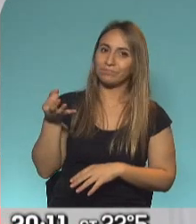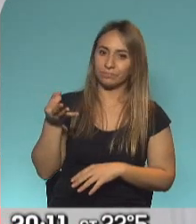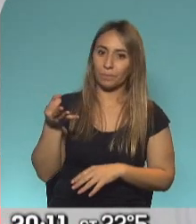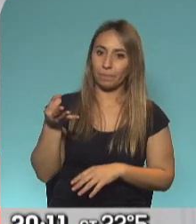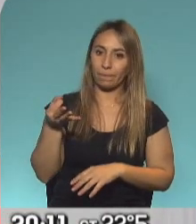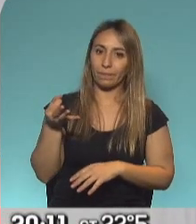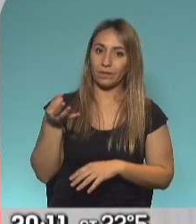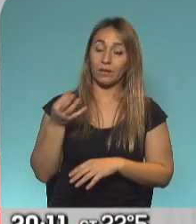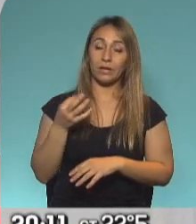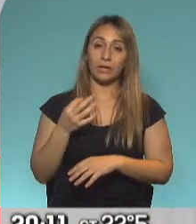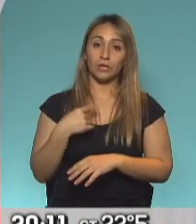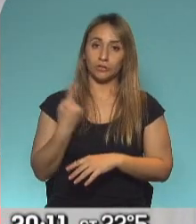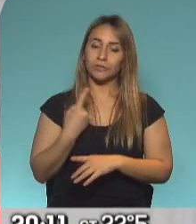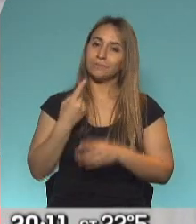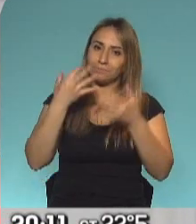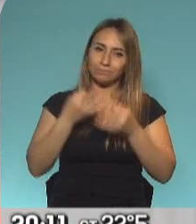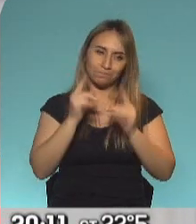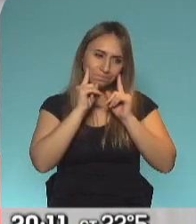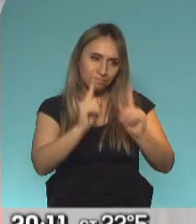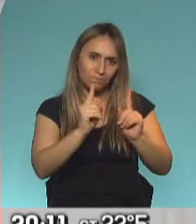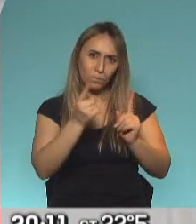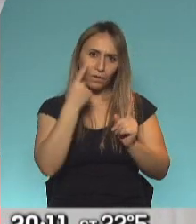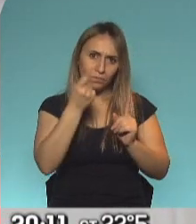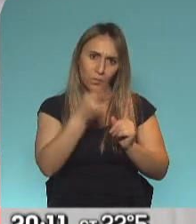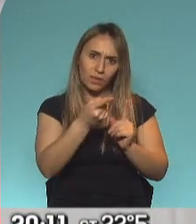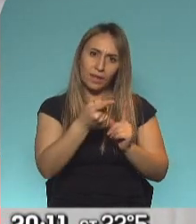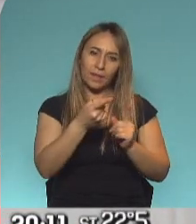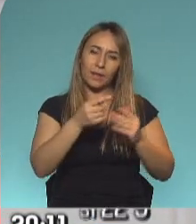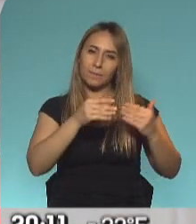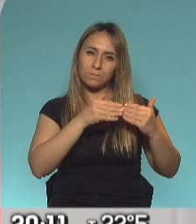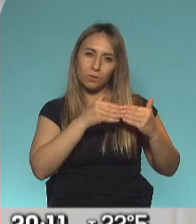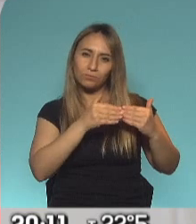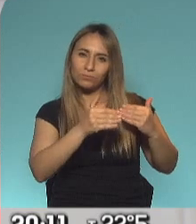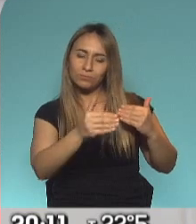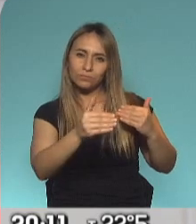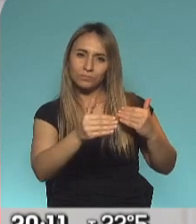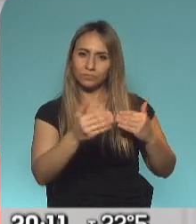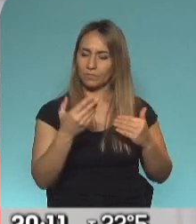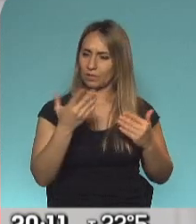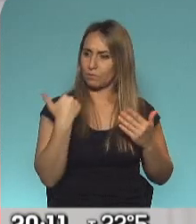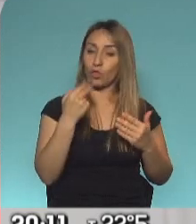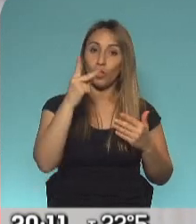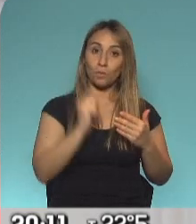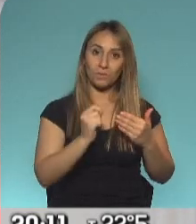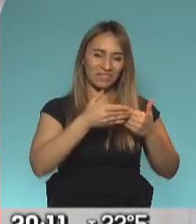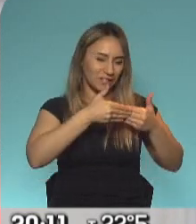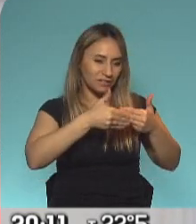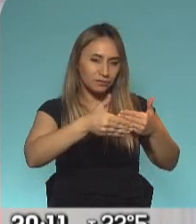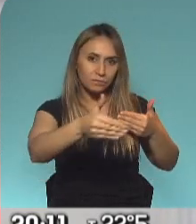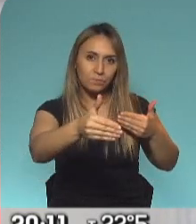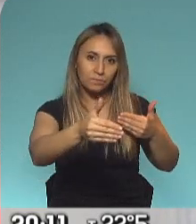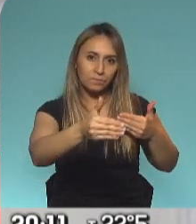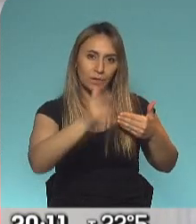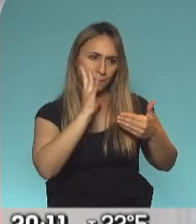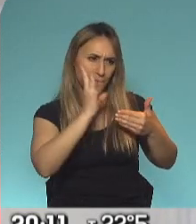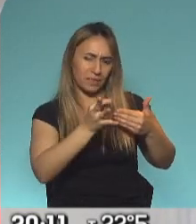lo que venimos viendo y sosteniendo, la tendencia que se viene dando, te diría, en los últimos 2 meses, es cómo